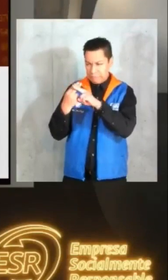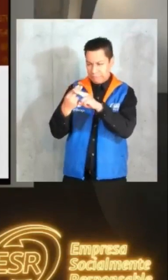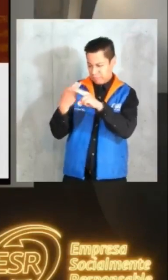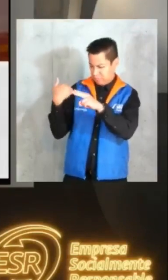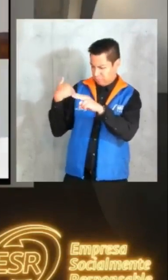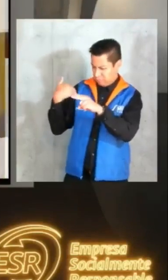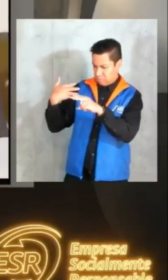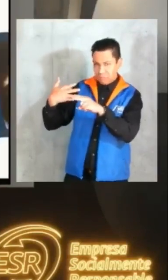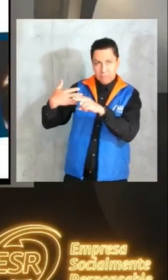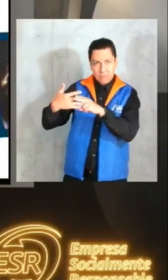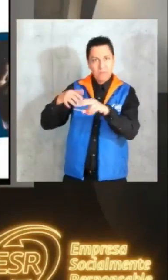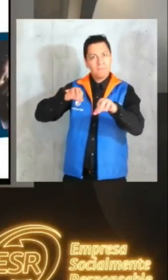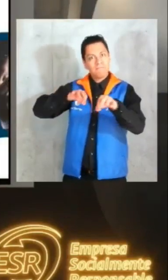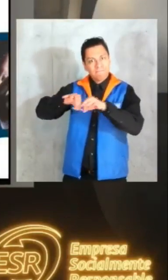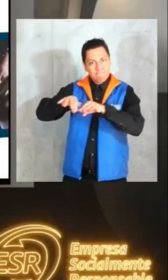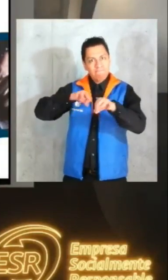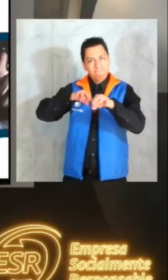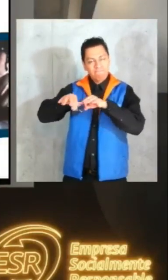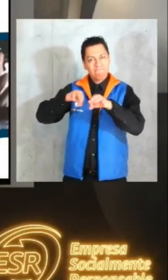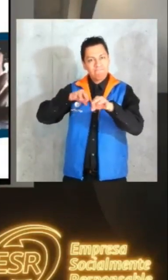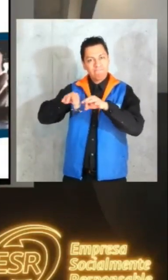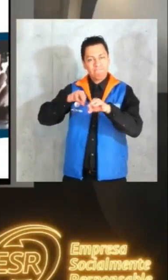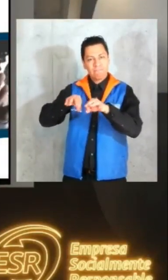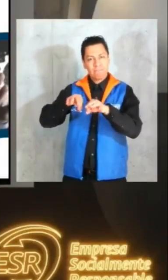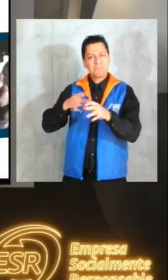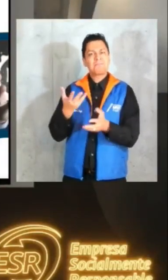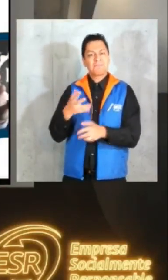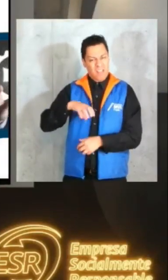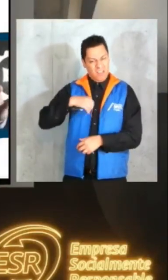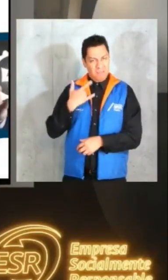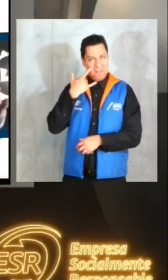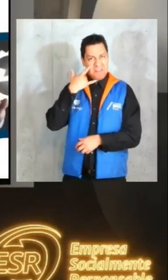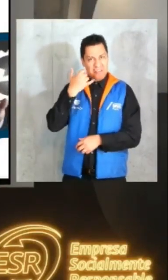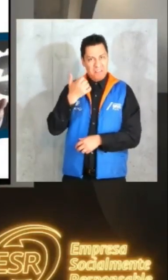trabajo lo que han logrado, tener 10 años el distintivo de empresa socialmente responsable.